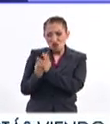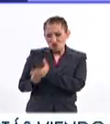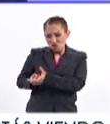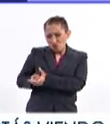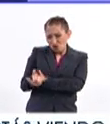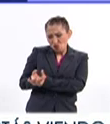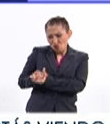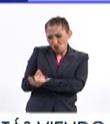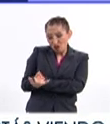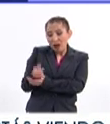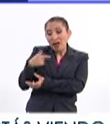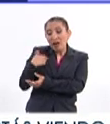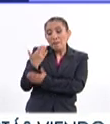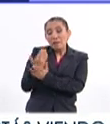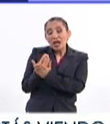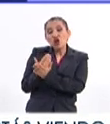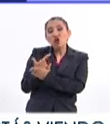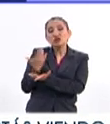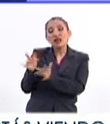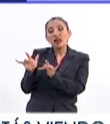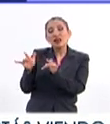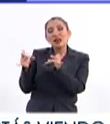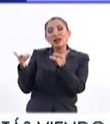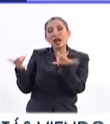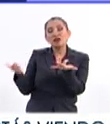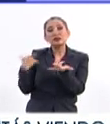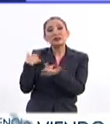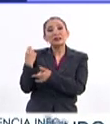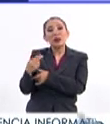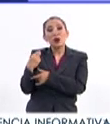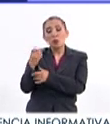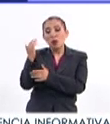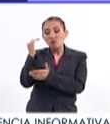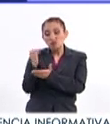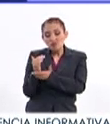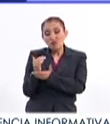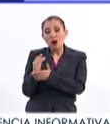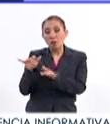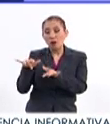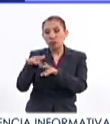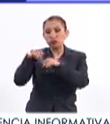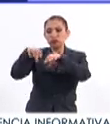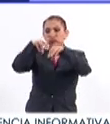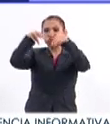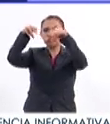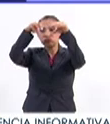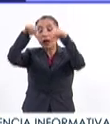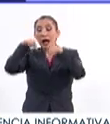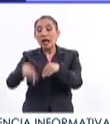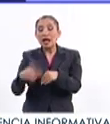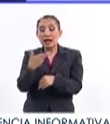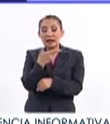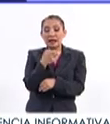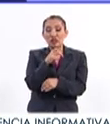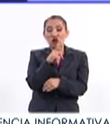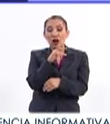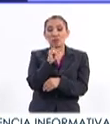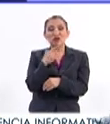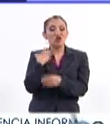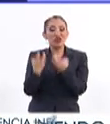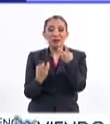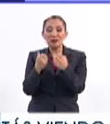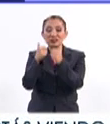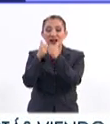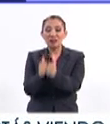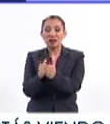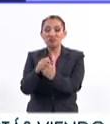presión, sí, tiene menor cantidad de ligeros. Lo que nosotros llamamos es que bajamos la volatilidad, y en esencia son los hidrocarburos que a veces no se queman